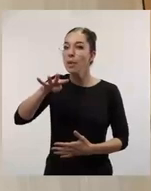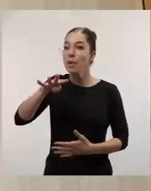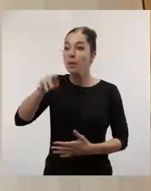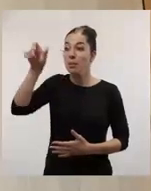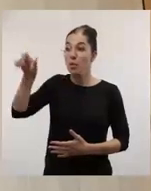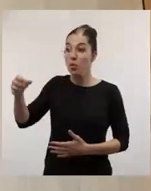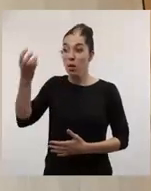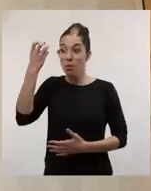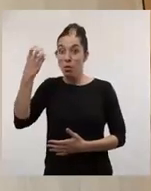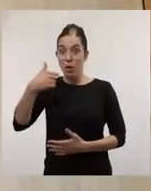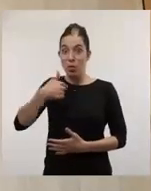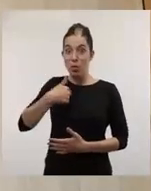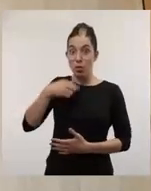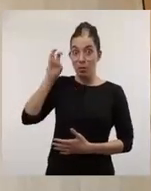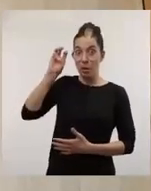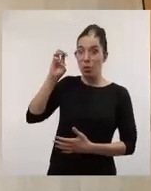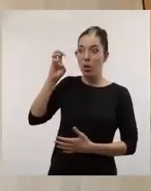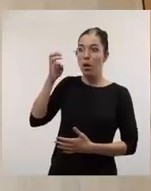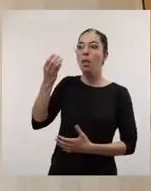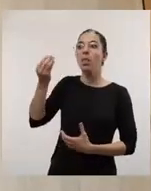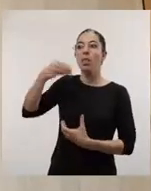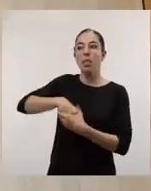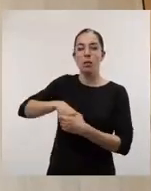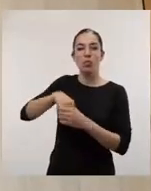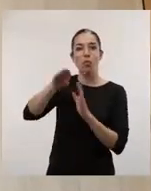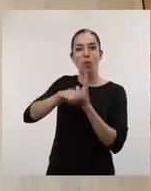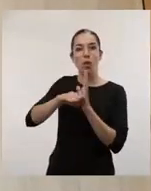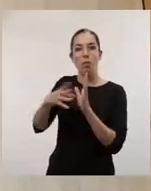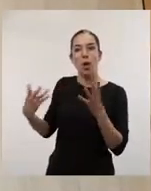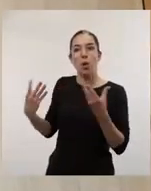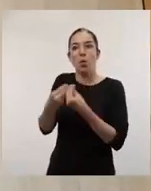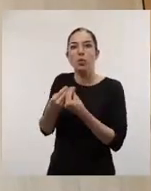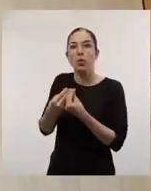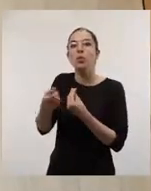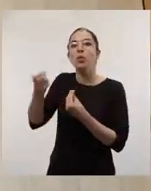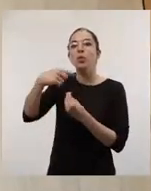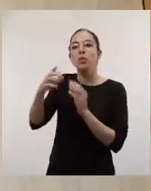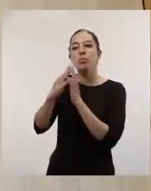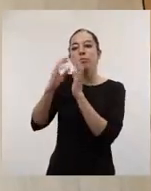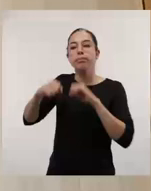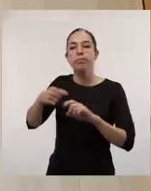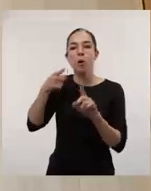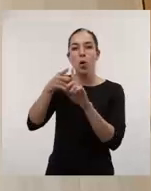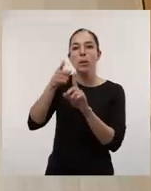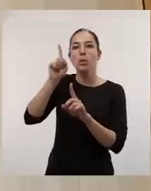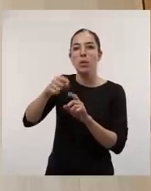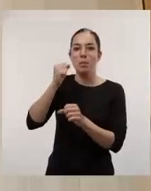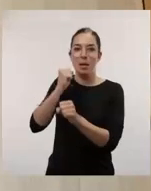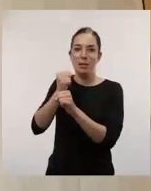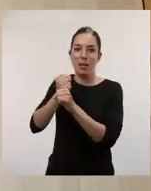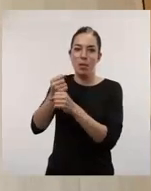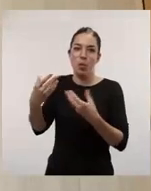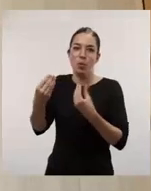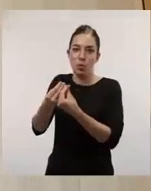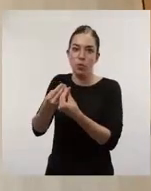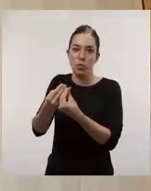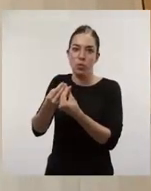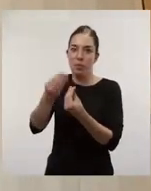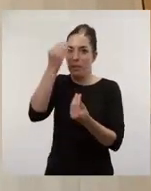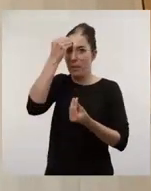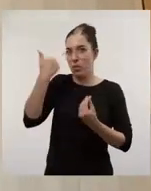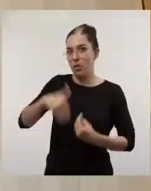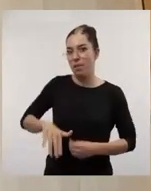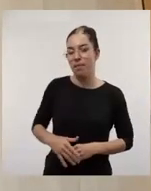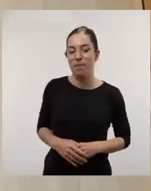mi mentor 'no y yo con este programa y ya nos hemos marcado unos objetivos y unos trabajos en común